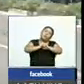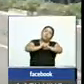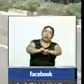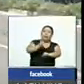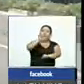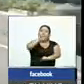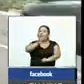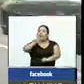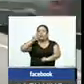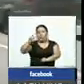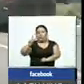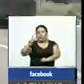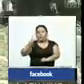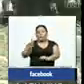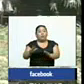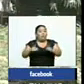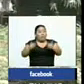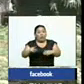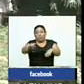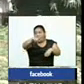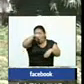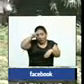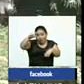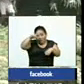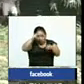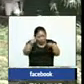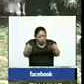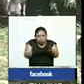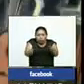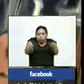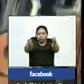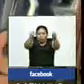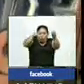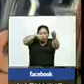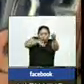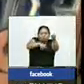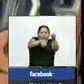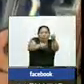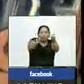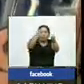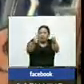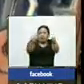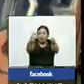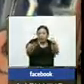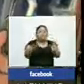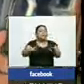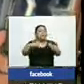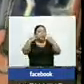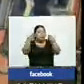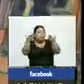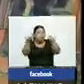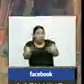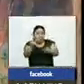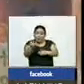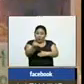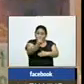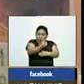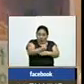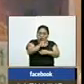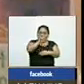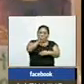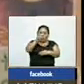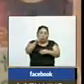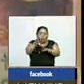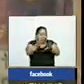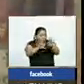víctimas de la tragedia. Los trabajos de recuperación se extendieron durante varios días. Solo la mitad de los fallecidos fueron